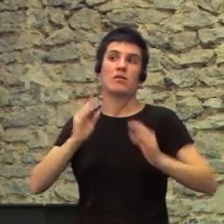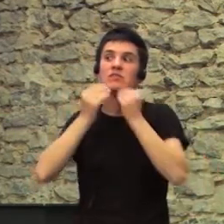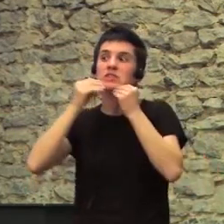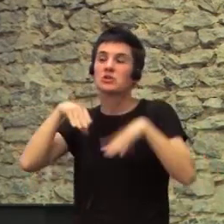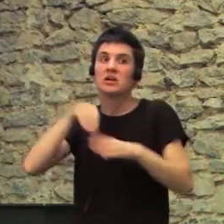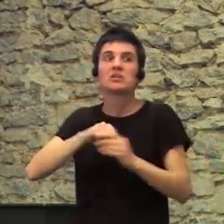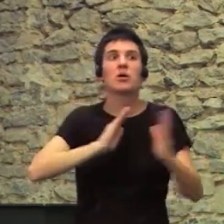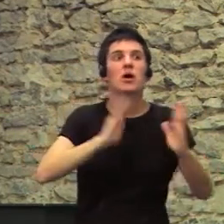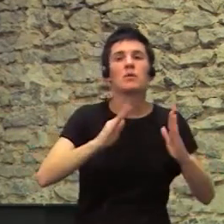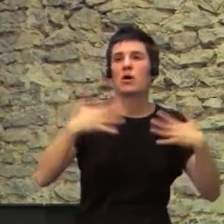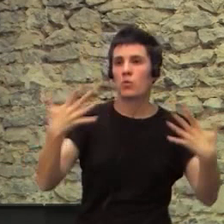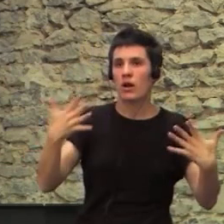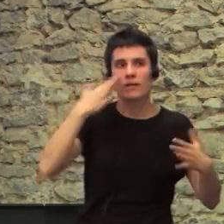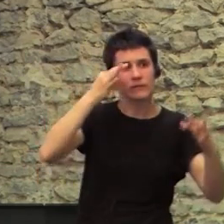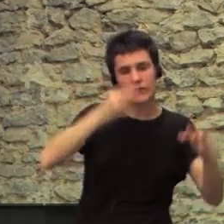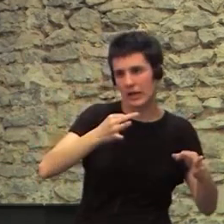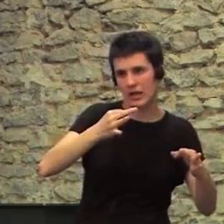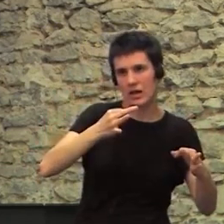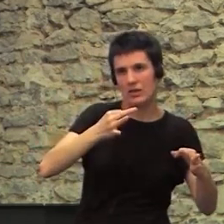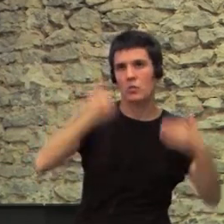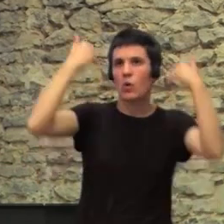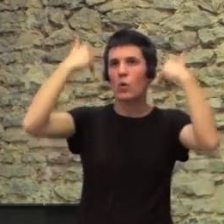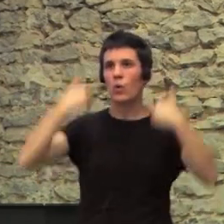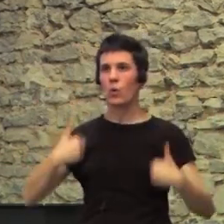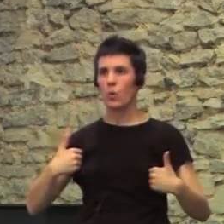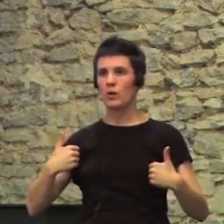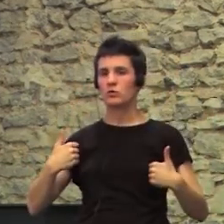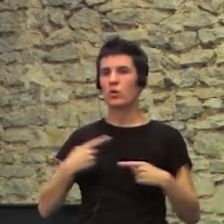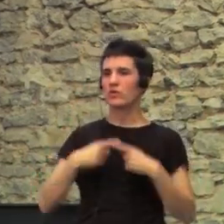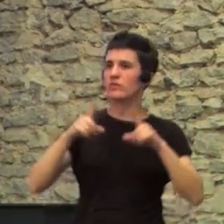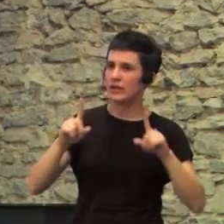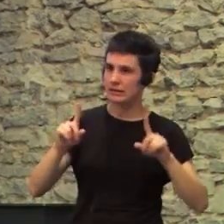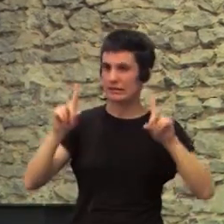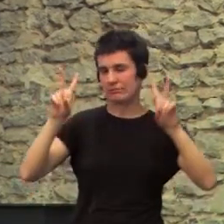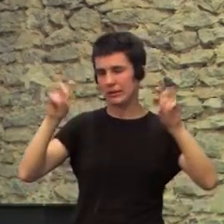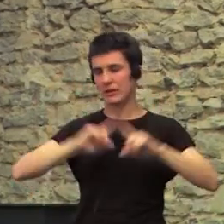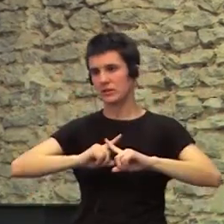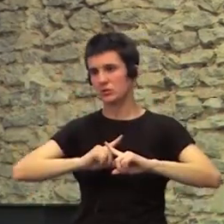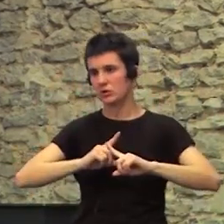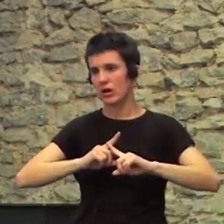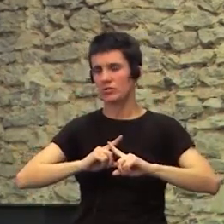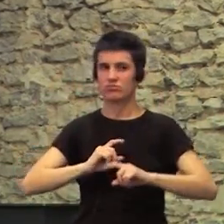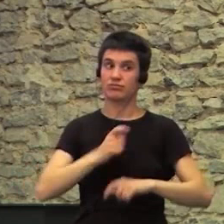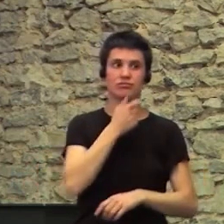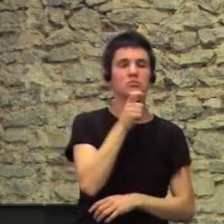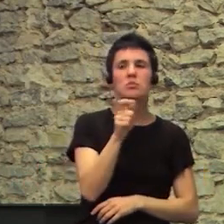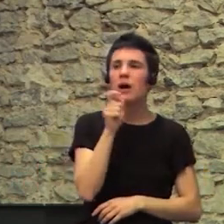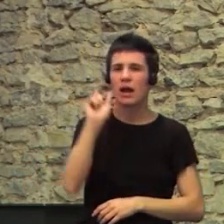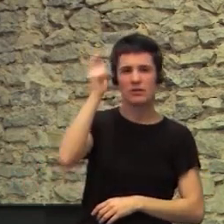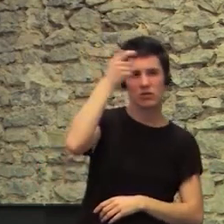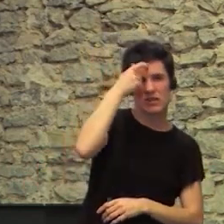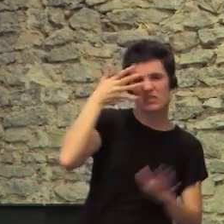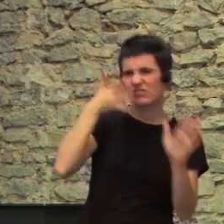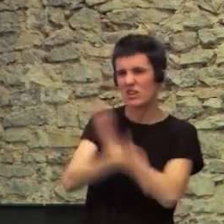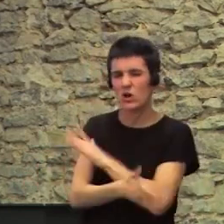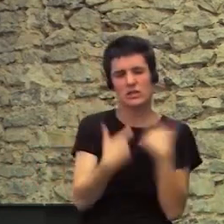de esta realidad de cuerpos no binarios a nivel sexual, pues es que se han utilizado términos,